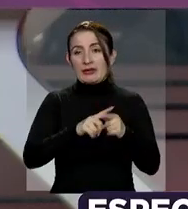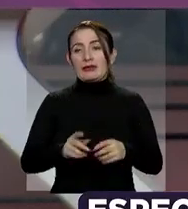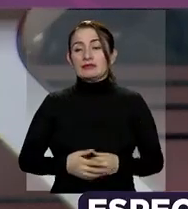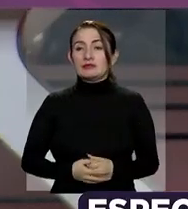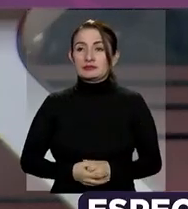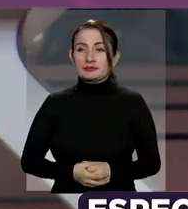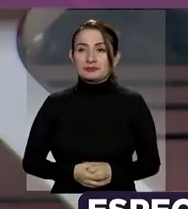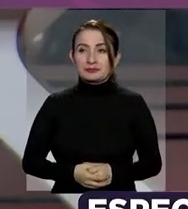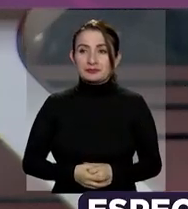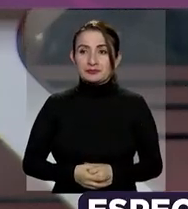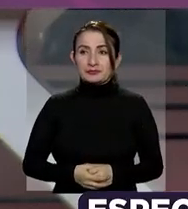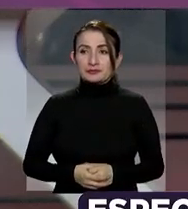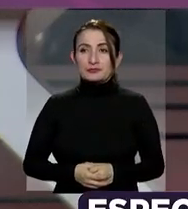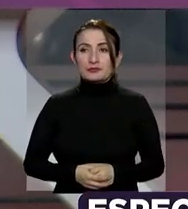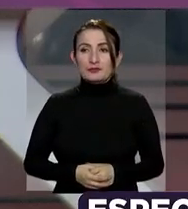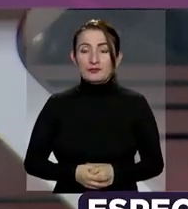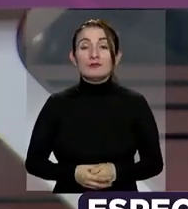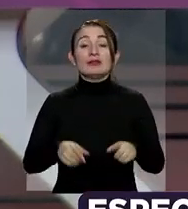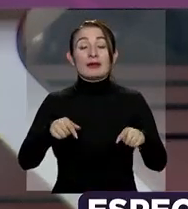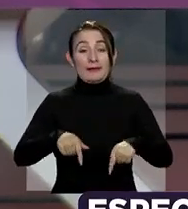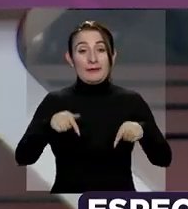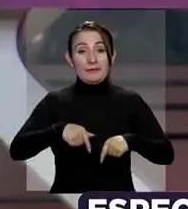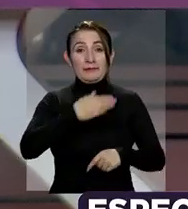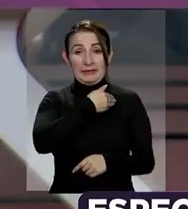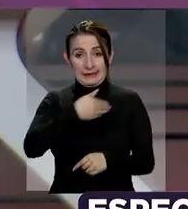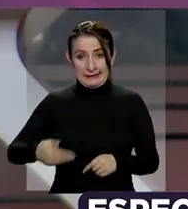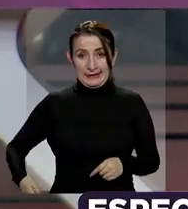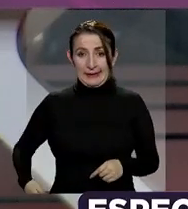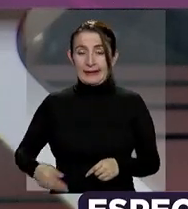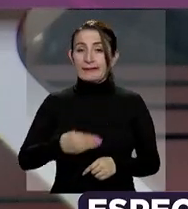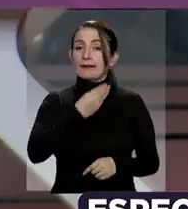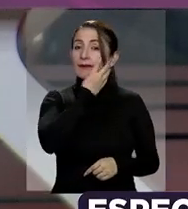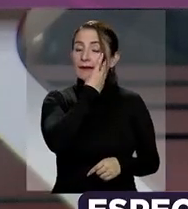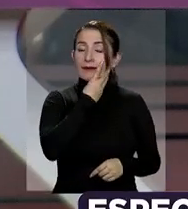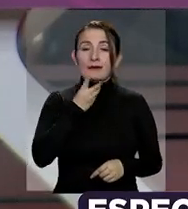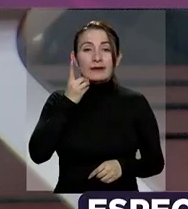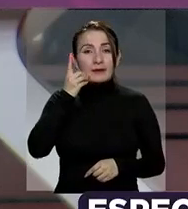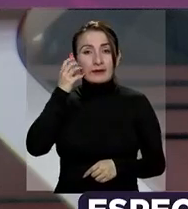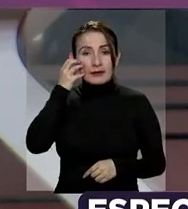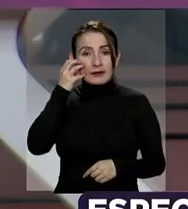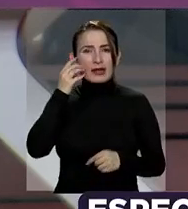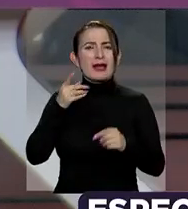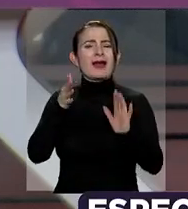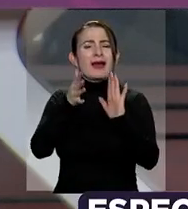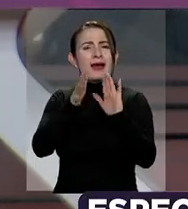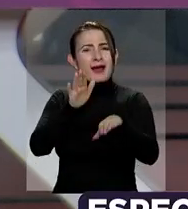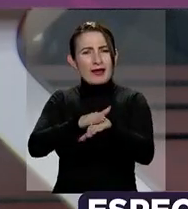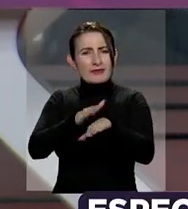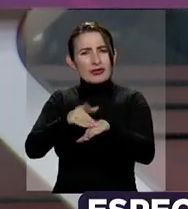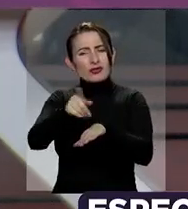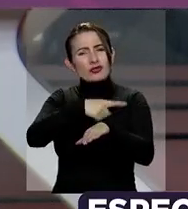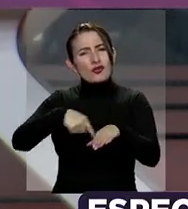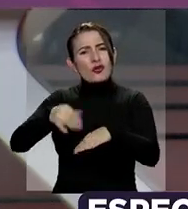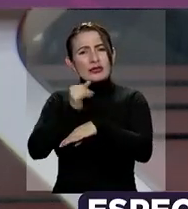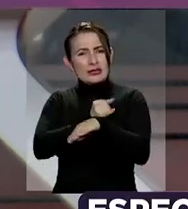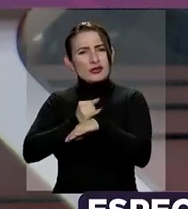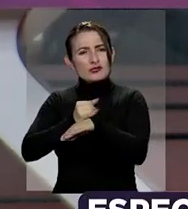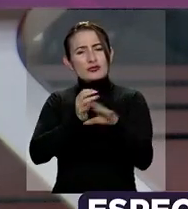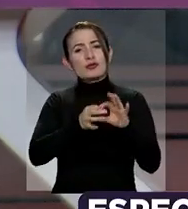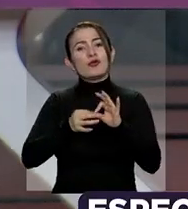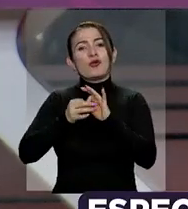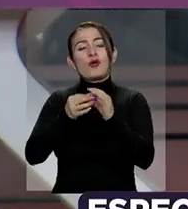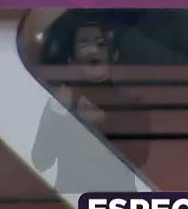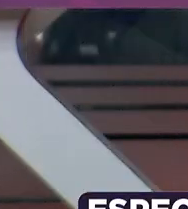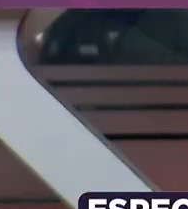En un mensaje a los colombianos este martes, el presidente de la República convocó a la institucionalidad del país, a los partidos políticos y a